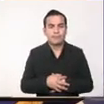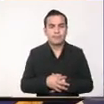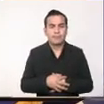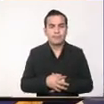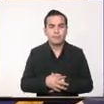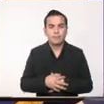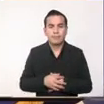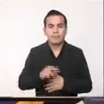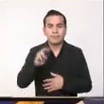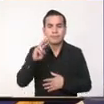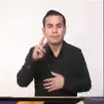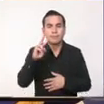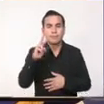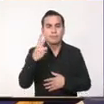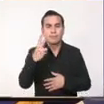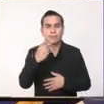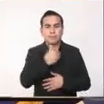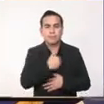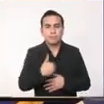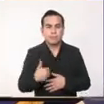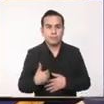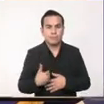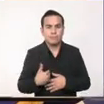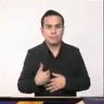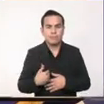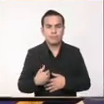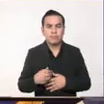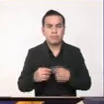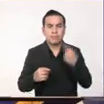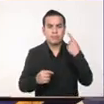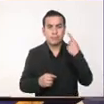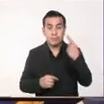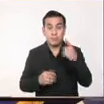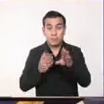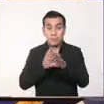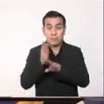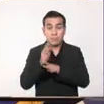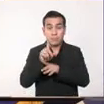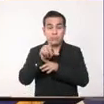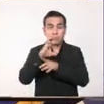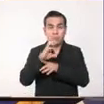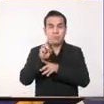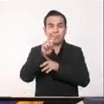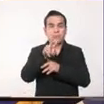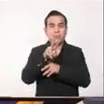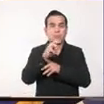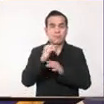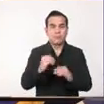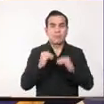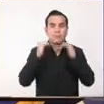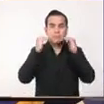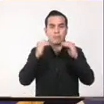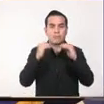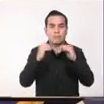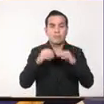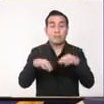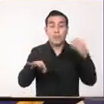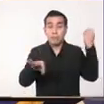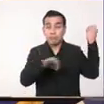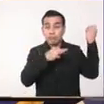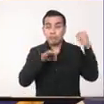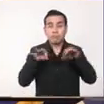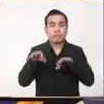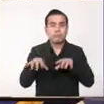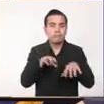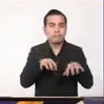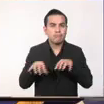Uno de los vicepresidentes de la asamblea tiene una licenciatura, 2 maestrías, toca violín,